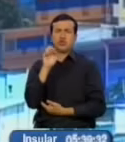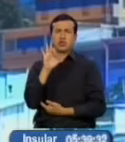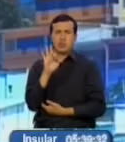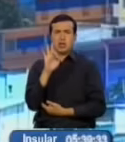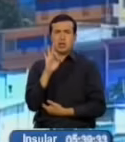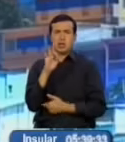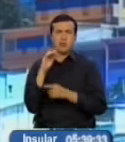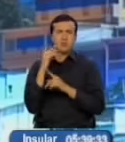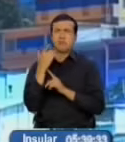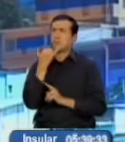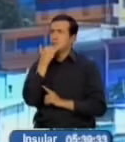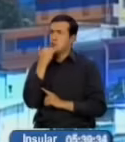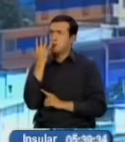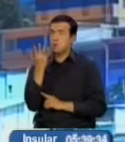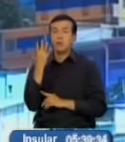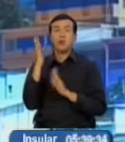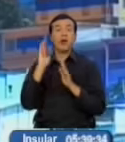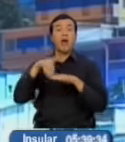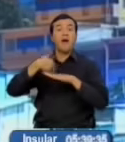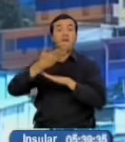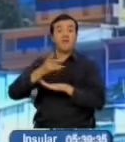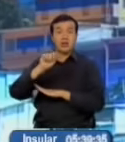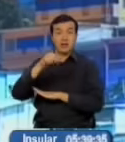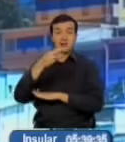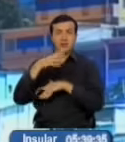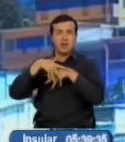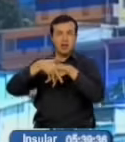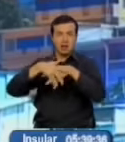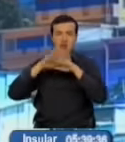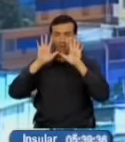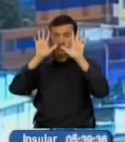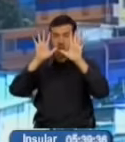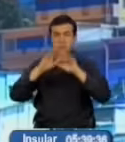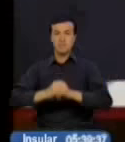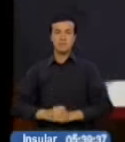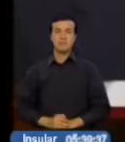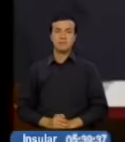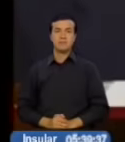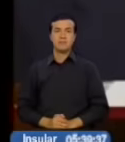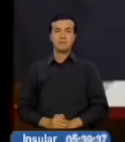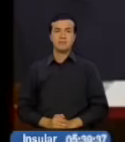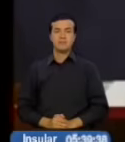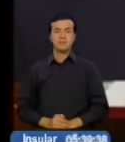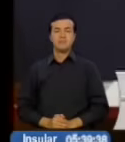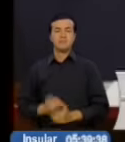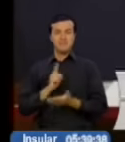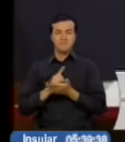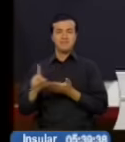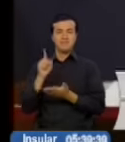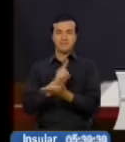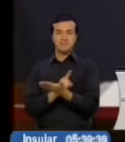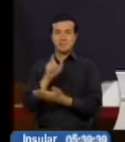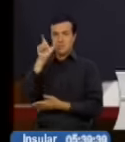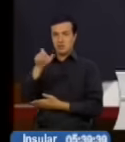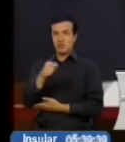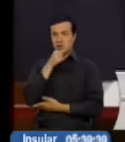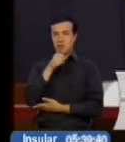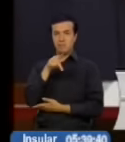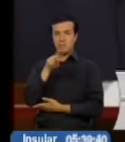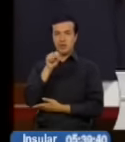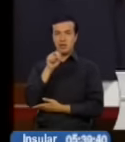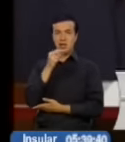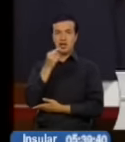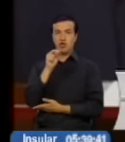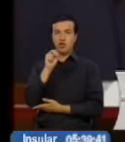Además, realizaron un plantón en los exteriores de dicho medio. Buenos días, Patricio. Semanas atrás, Alfredo Pino Argote, en su espacio